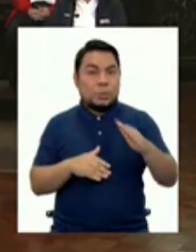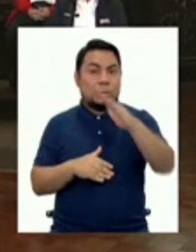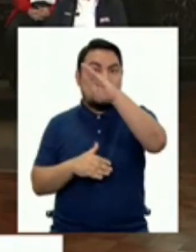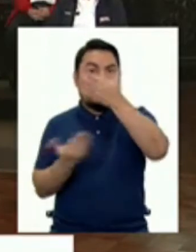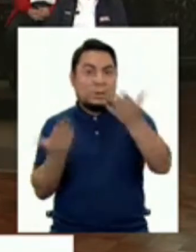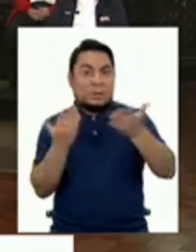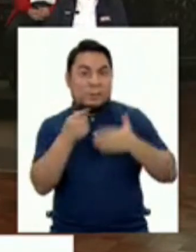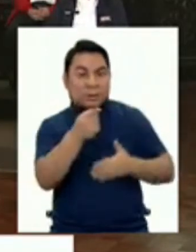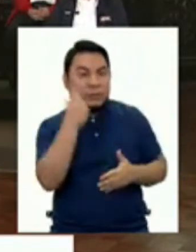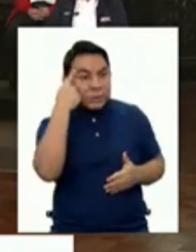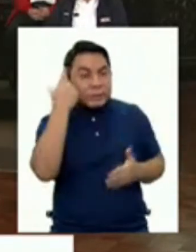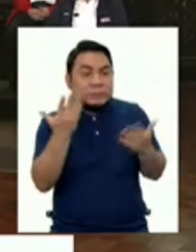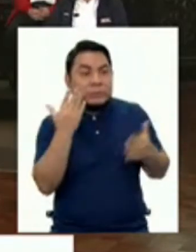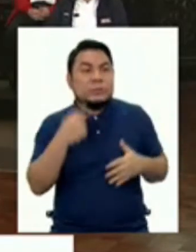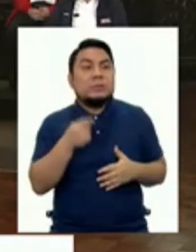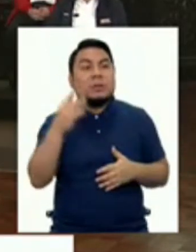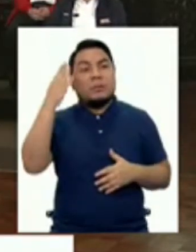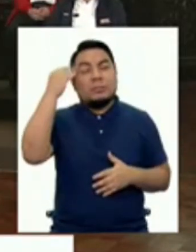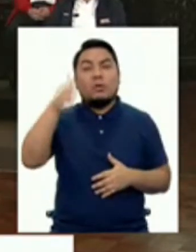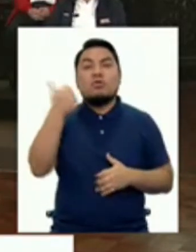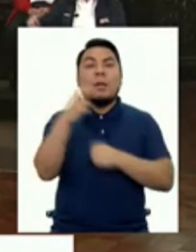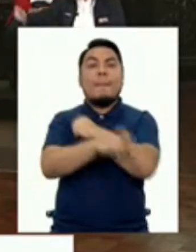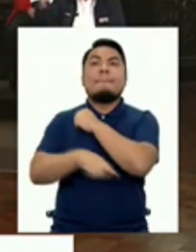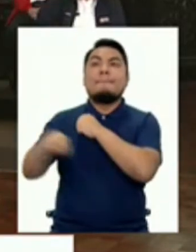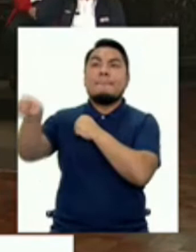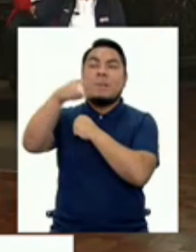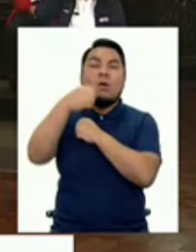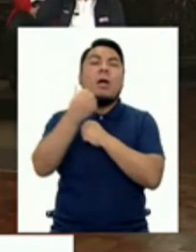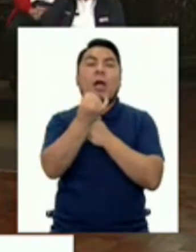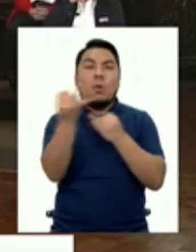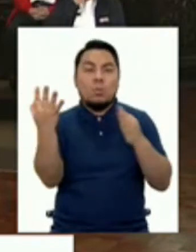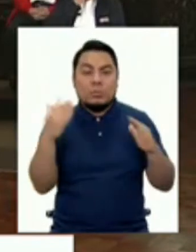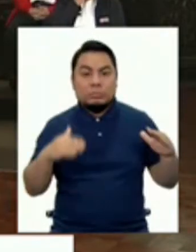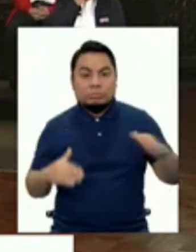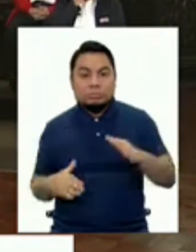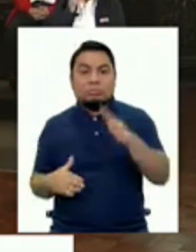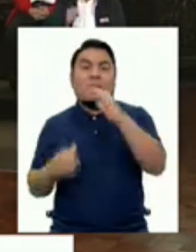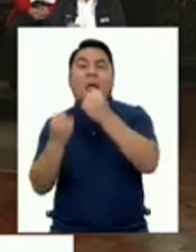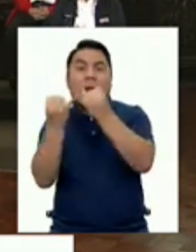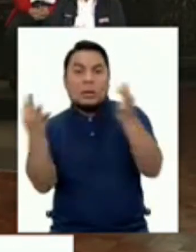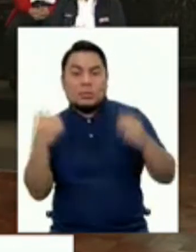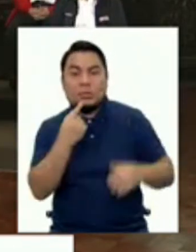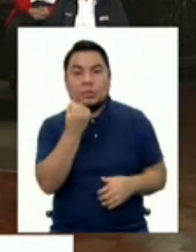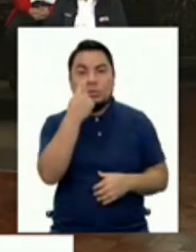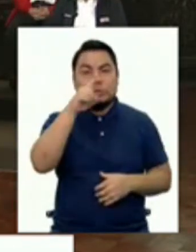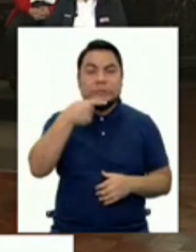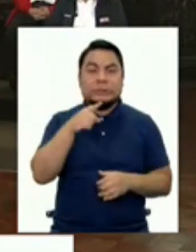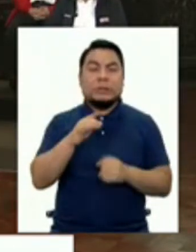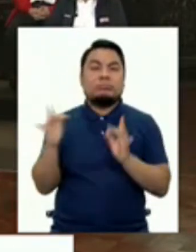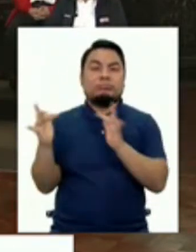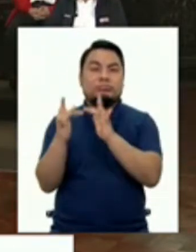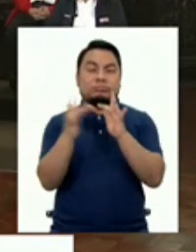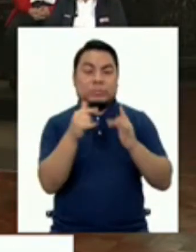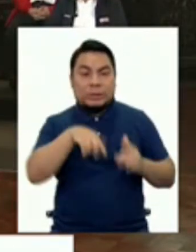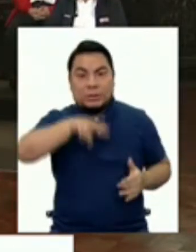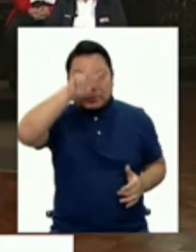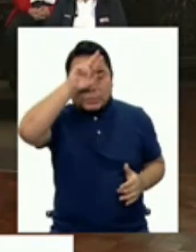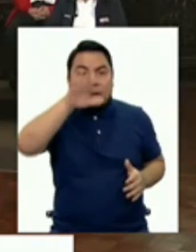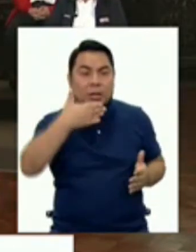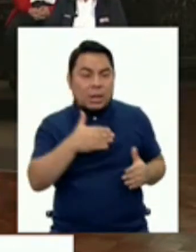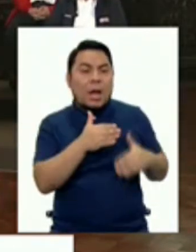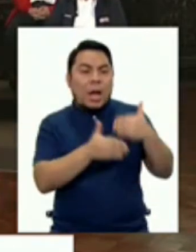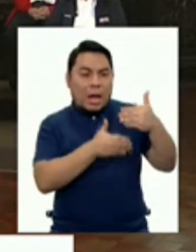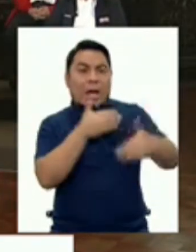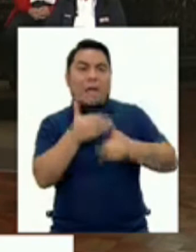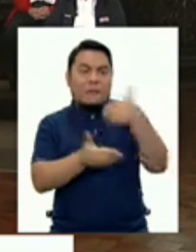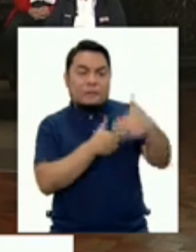conocer? La experiencia positiva en otros países es el contact tracing o seguimiento de contactos. En el Perú hemos avanzado